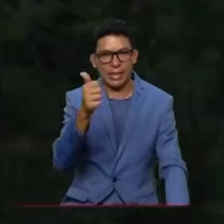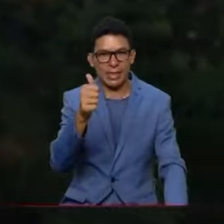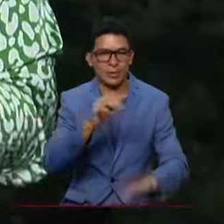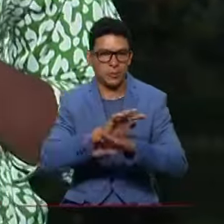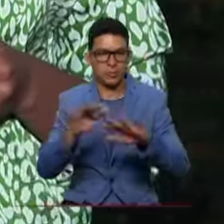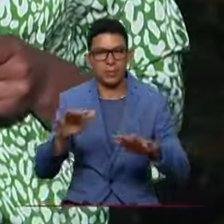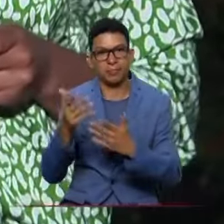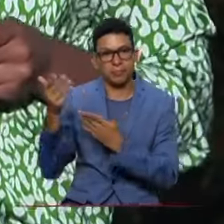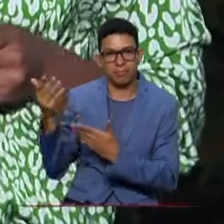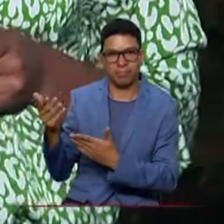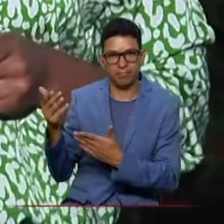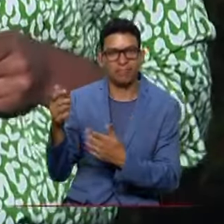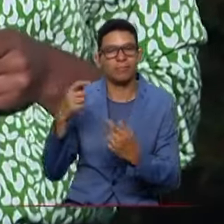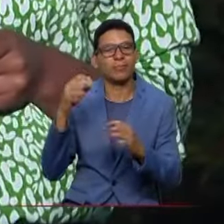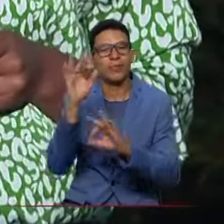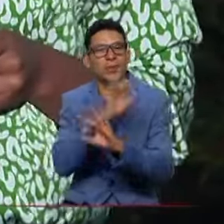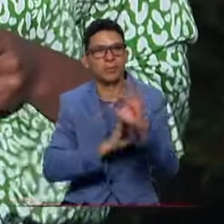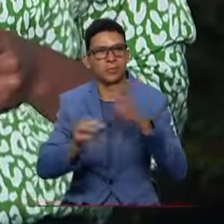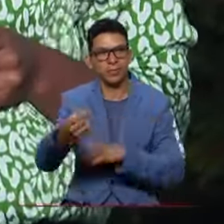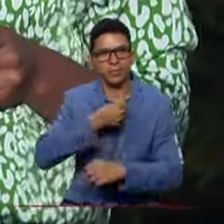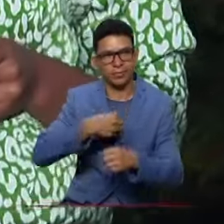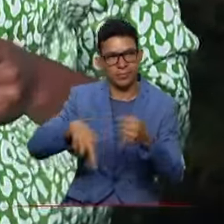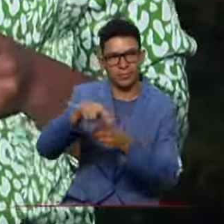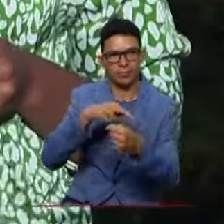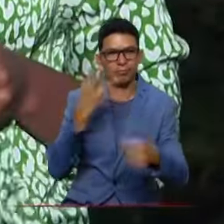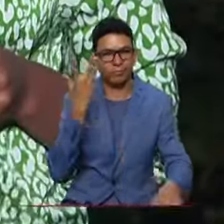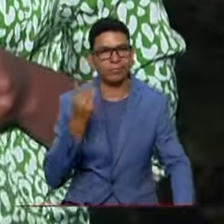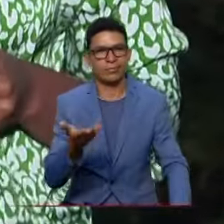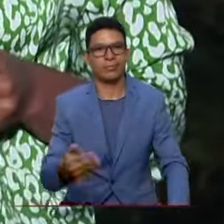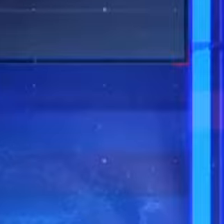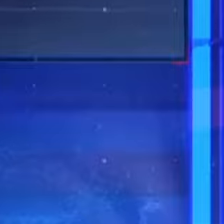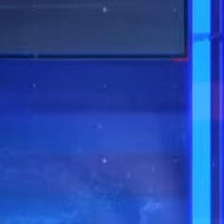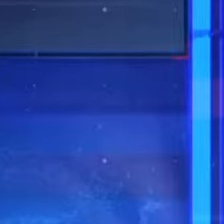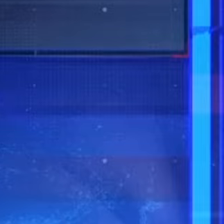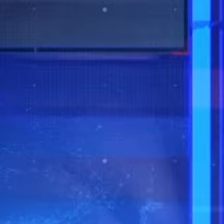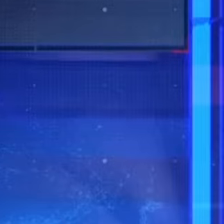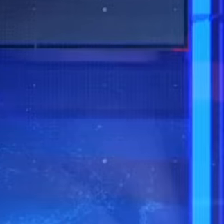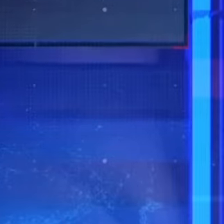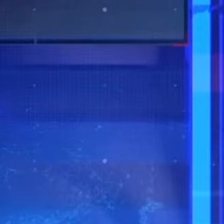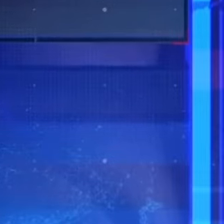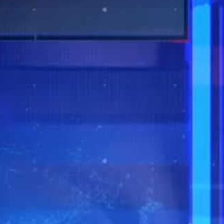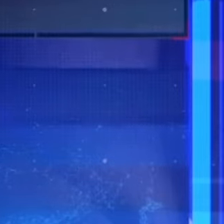de la noche me despido. Soy Luisa Solís para Telepacífico Noticias, la región todos los días.